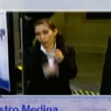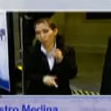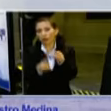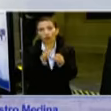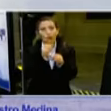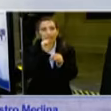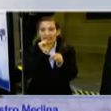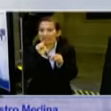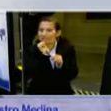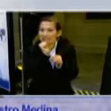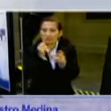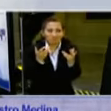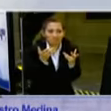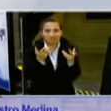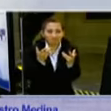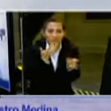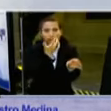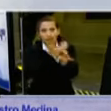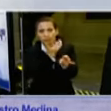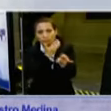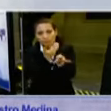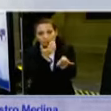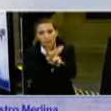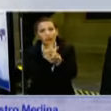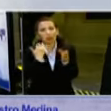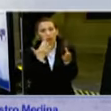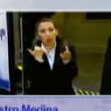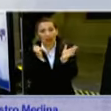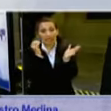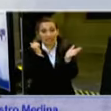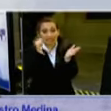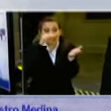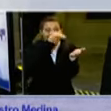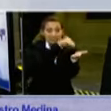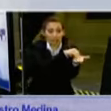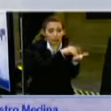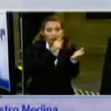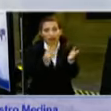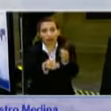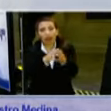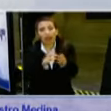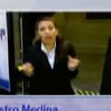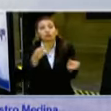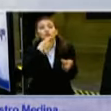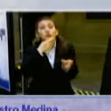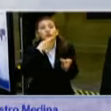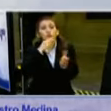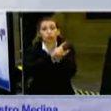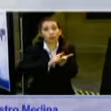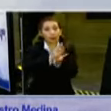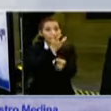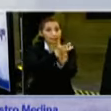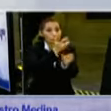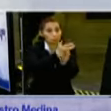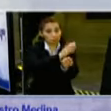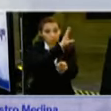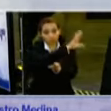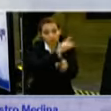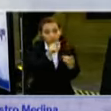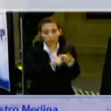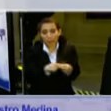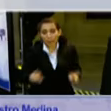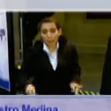no logramos que Estados Unidos los meta en la agenda. Es el tema, yo diría, del consumo de drogas en Estados Unidos, es el tema